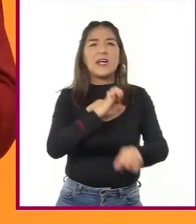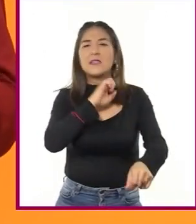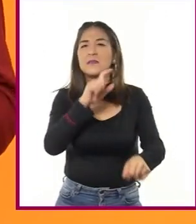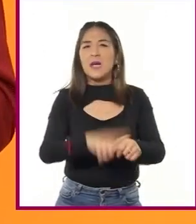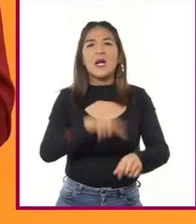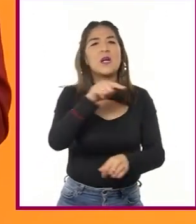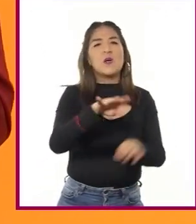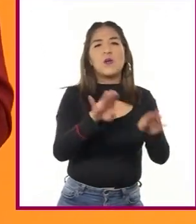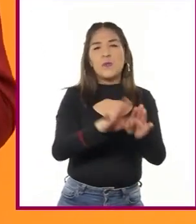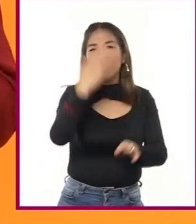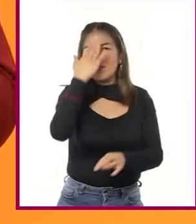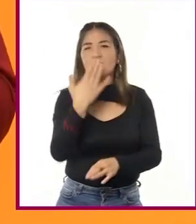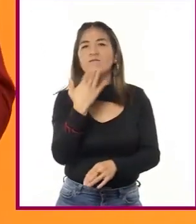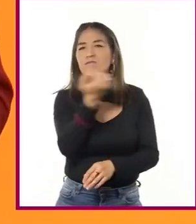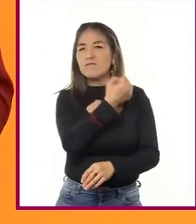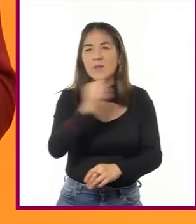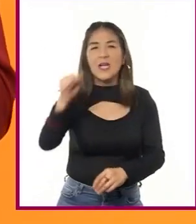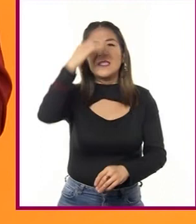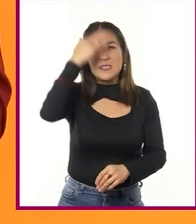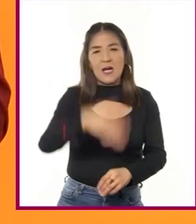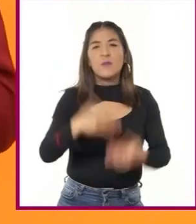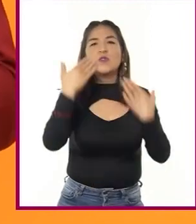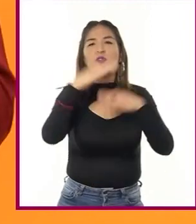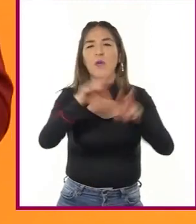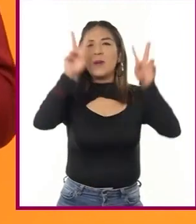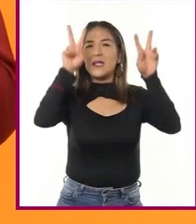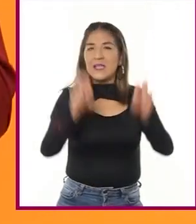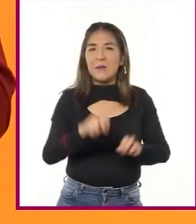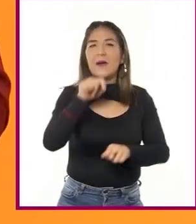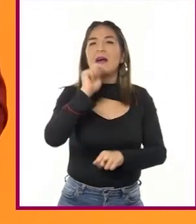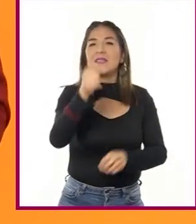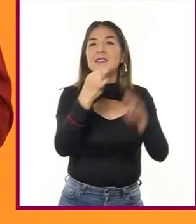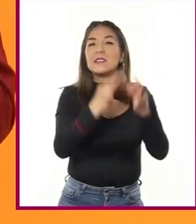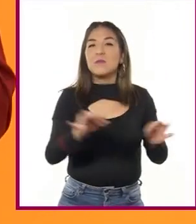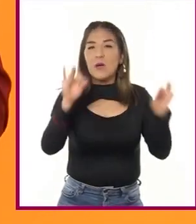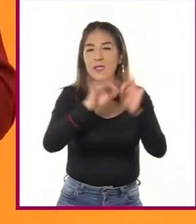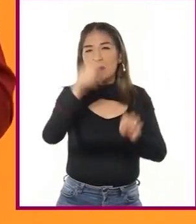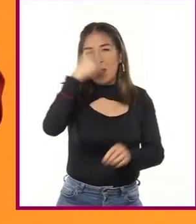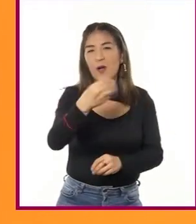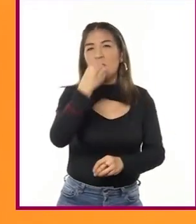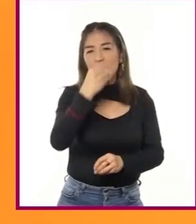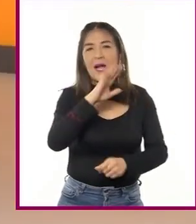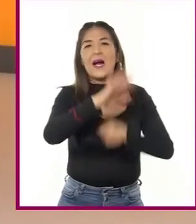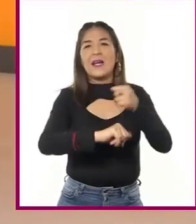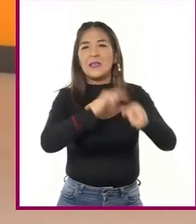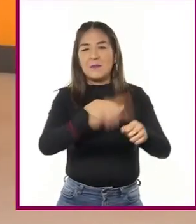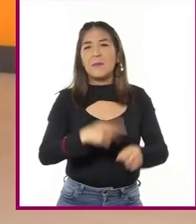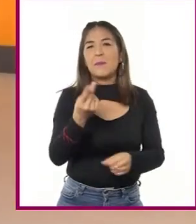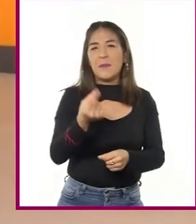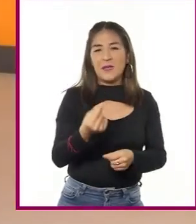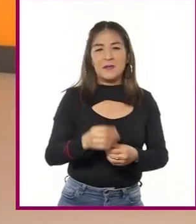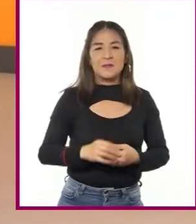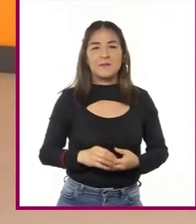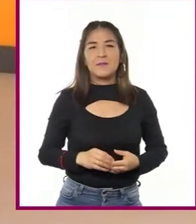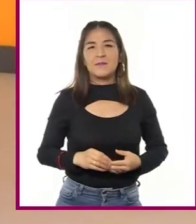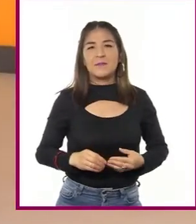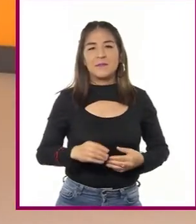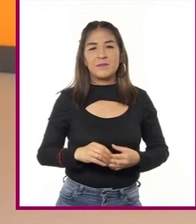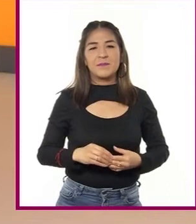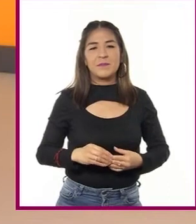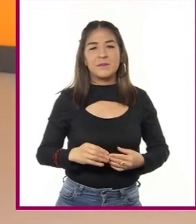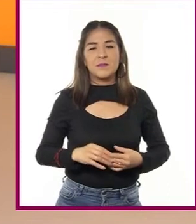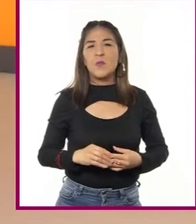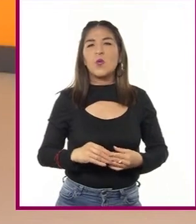con expertas y expertos que saben lo que es ideal en la alimentación canina y felina. ¿Cuál es la